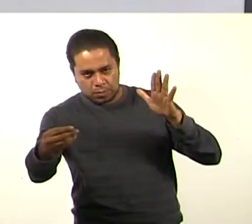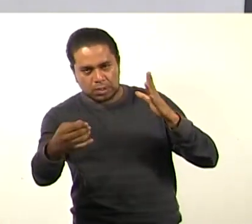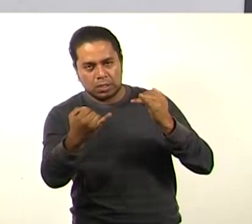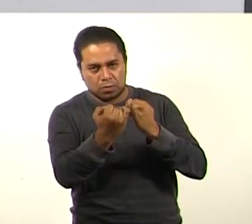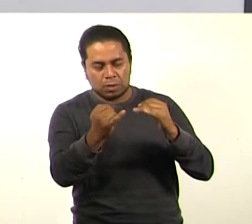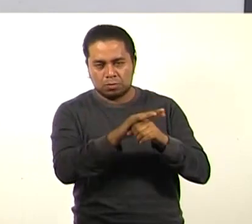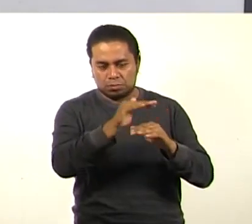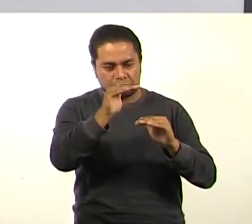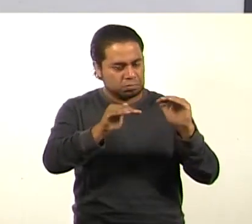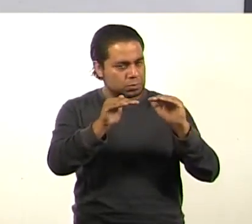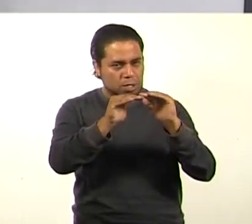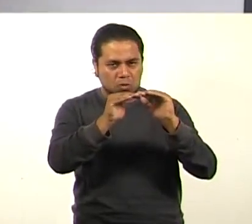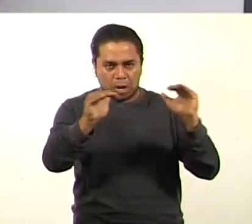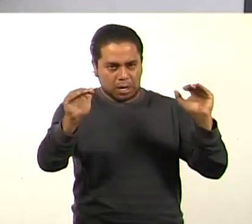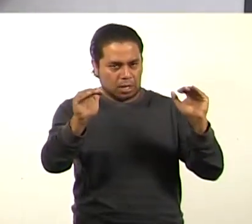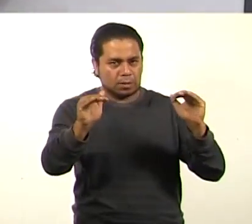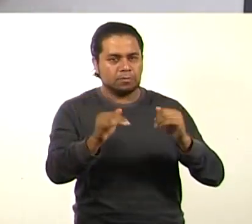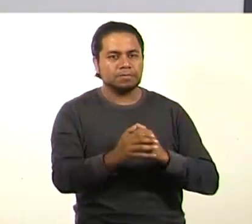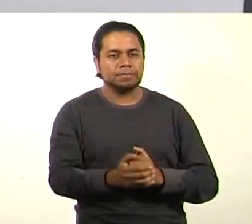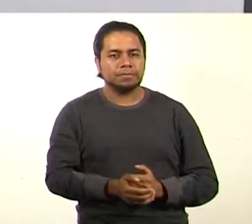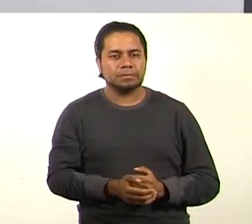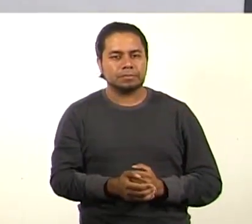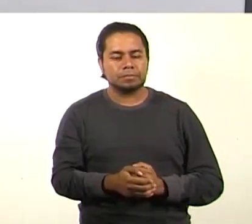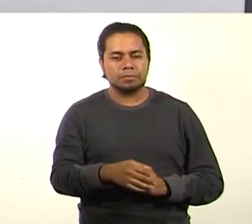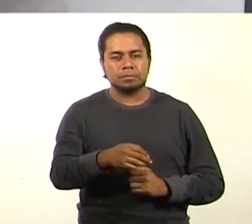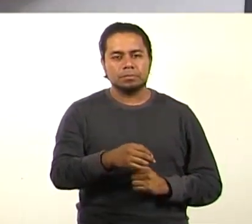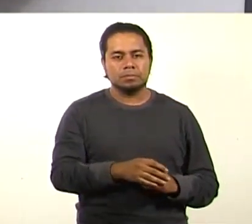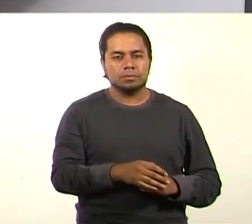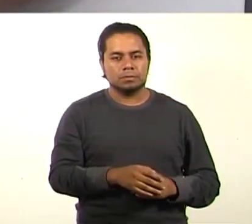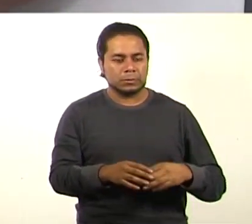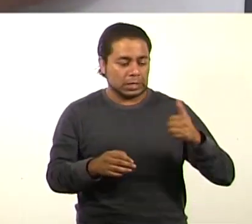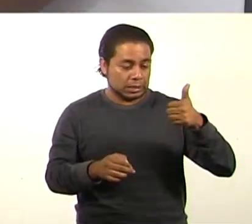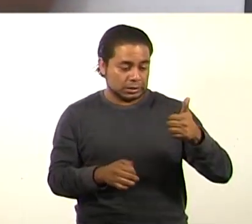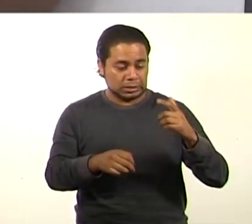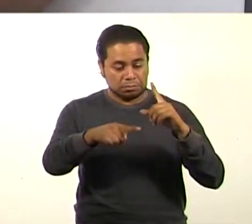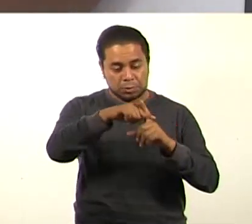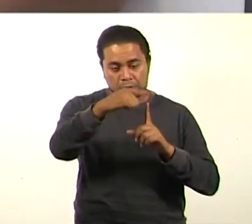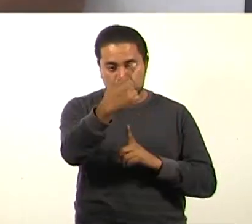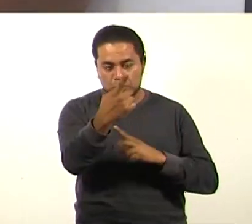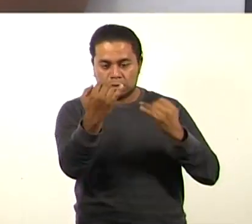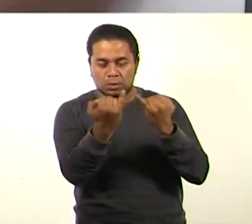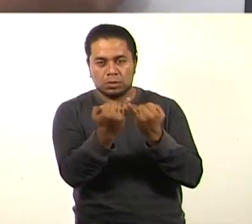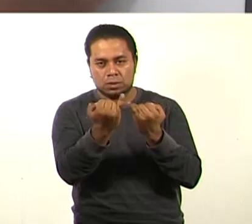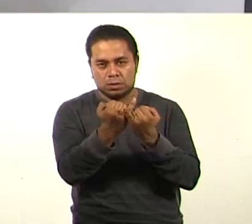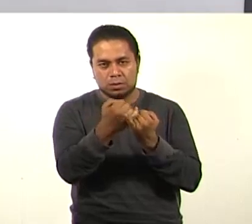o equivalentes. Entonces, aquí tenemos que 6 más 1 son 7